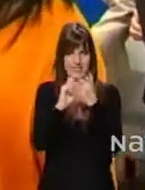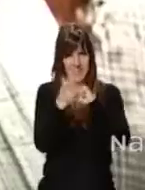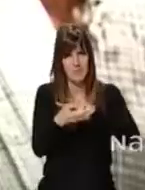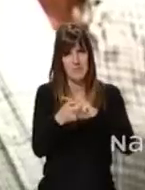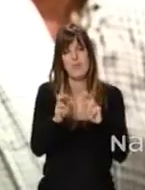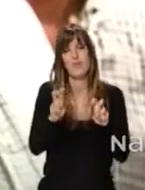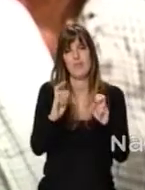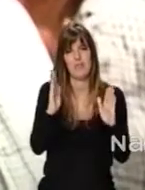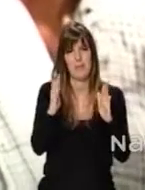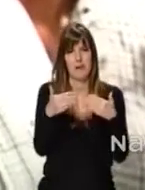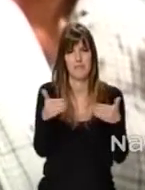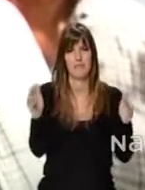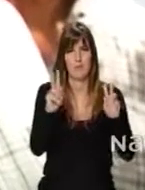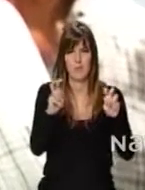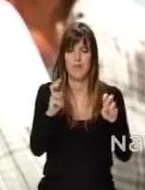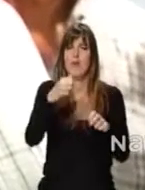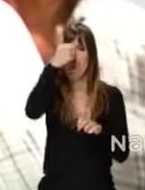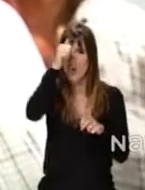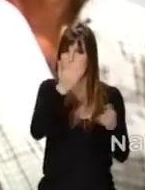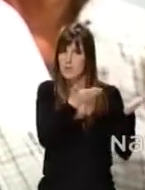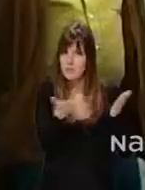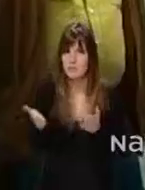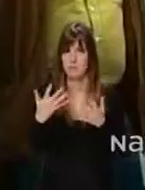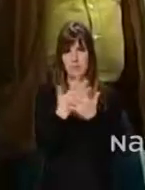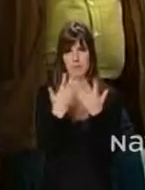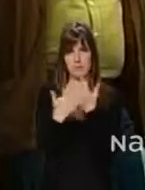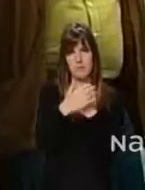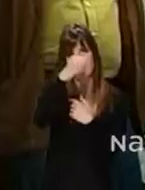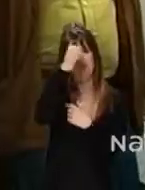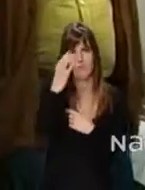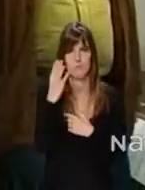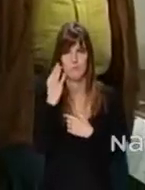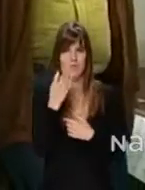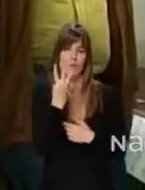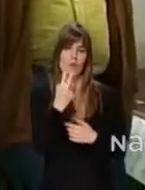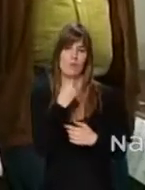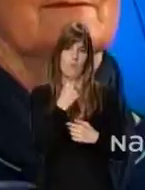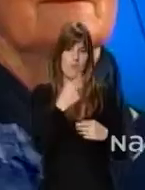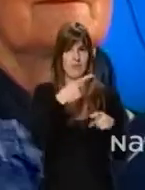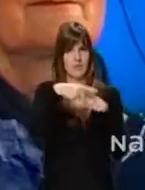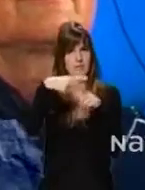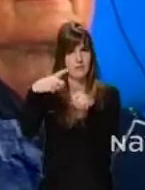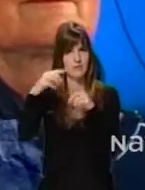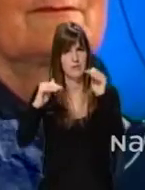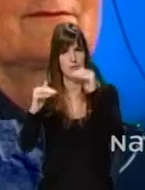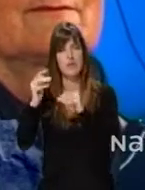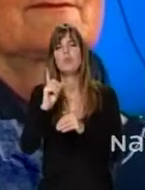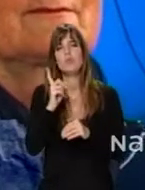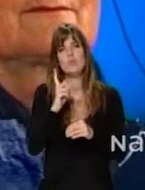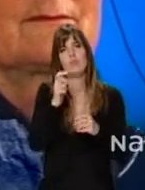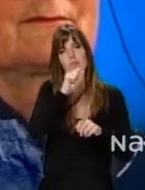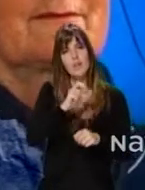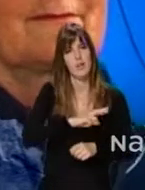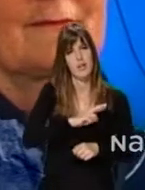andadura nueva y entonces entraron hombres, ya formamos un coro mixto de cuatro voces y entonces empezamos a cantar pues no solo canciones